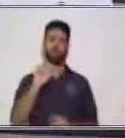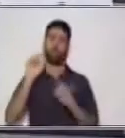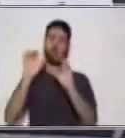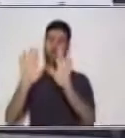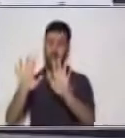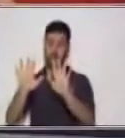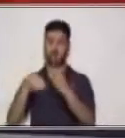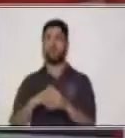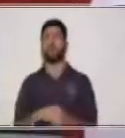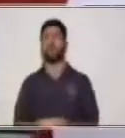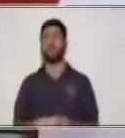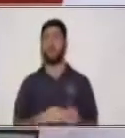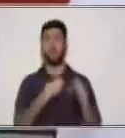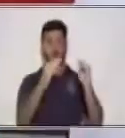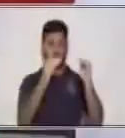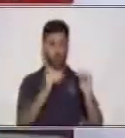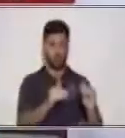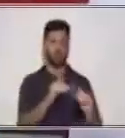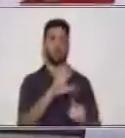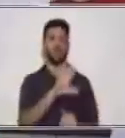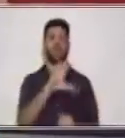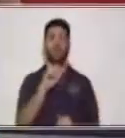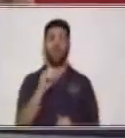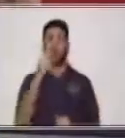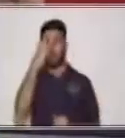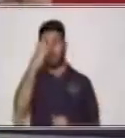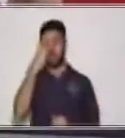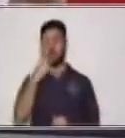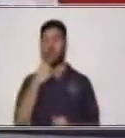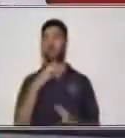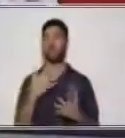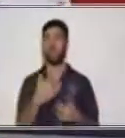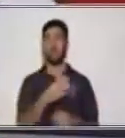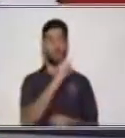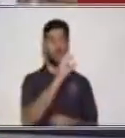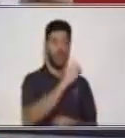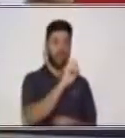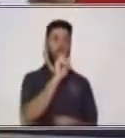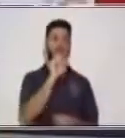centavos. 50 centavos. Punto, el